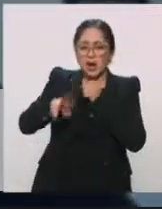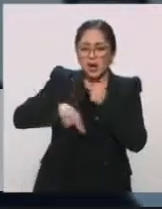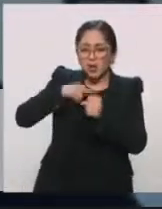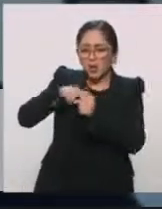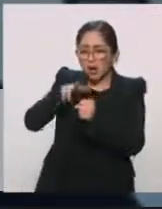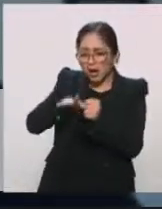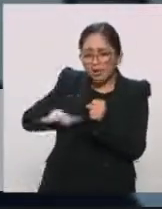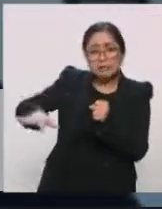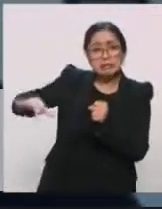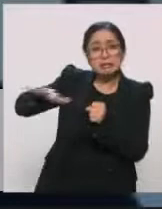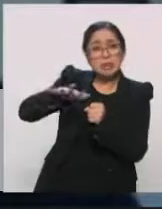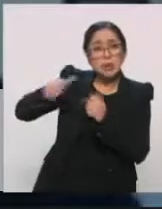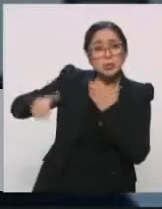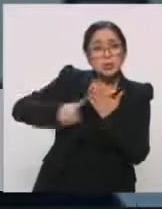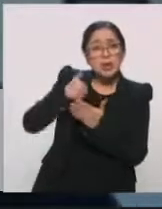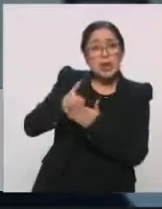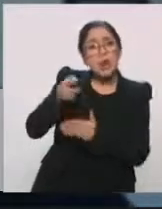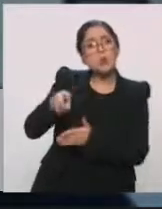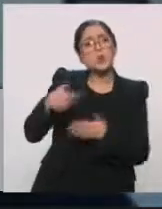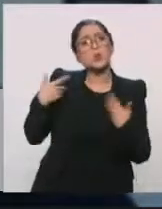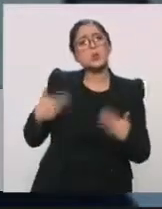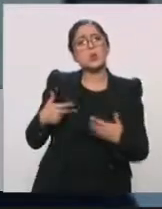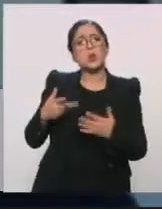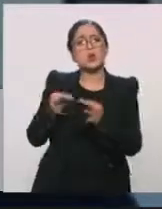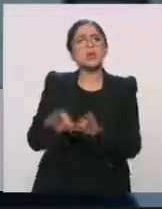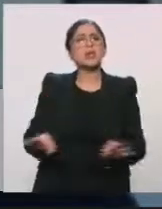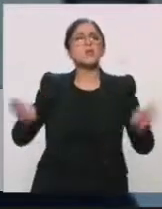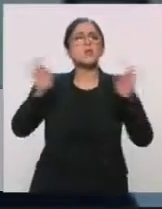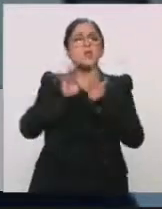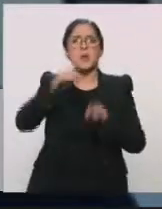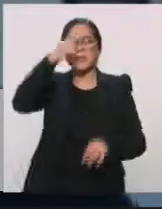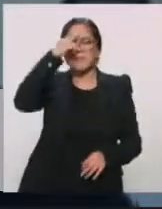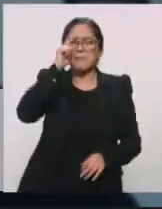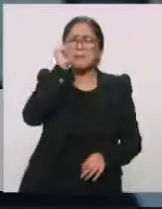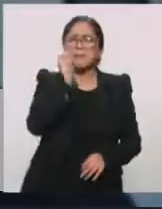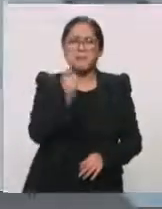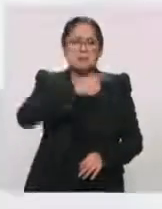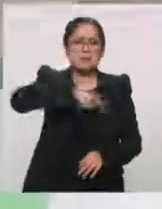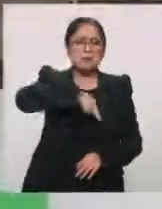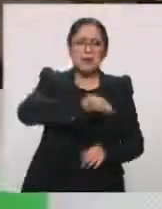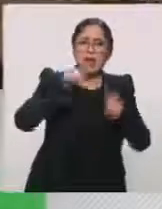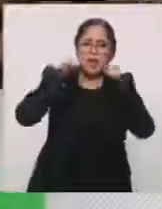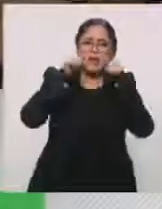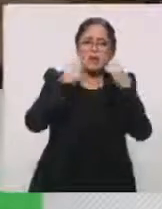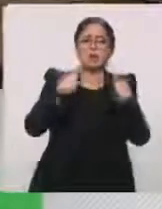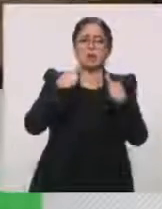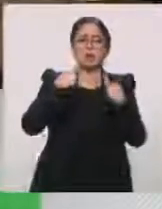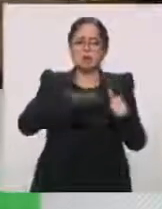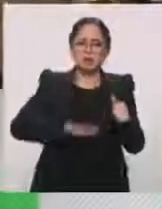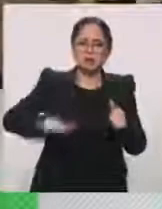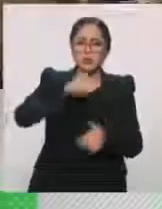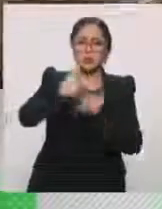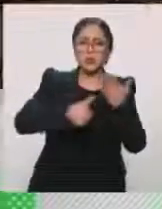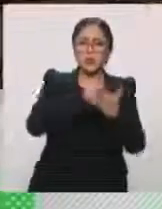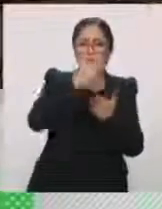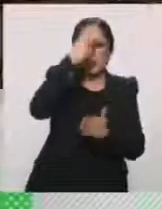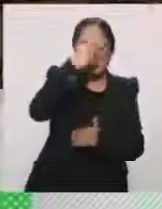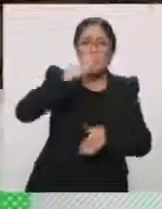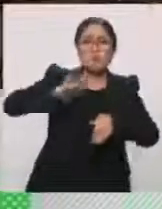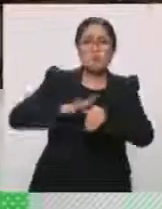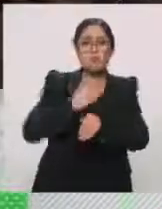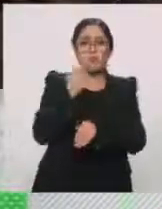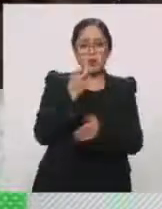son fundamentales para proveer servicios que la ciudad necesita, y por lo tanto se decreta su protección,